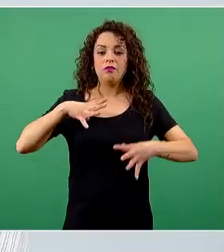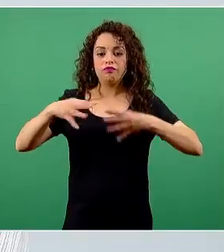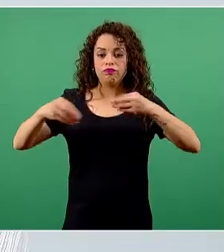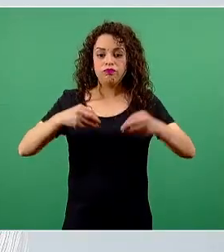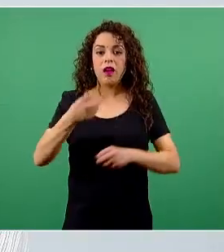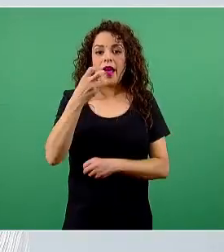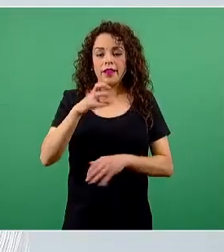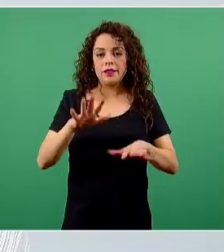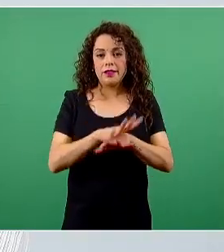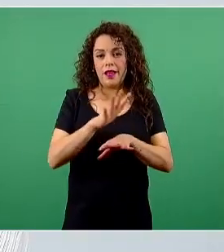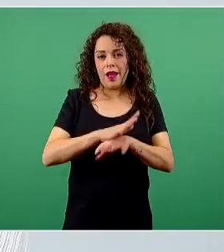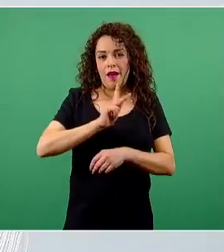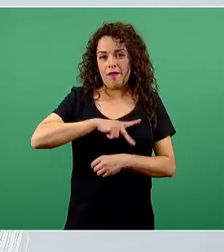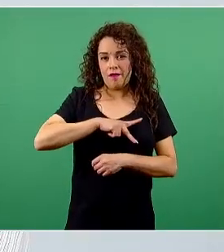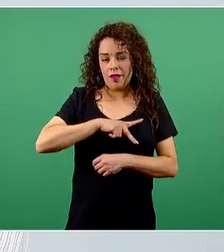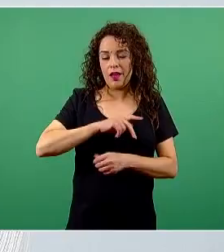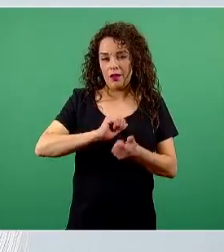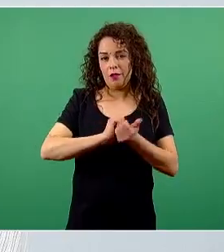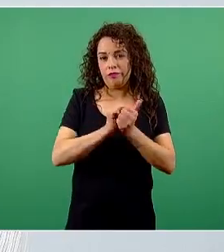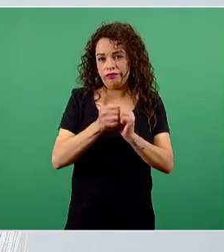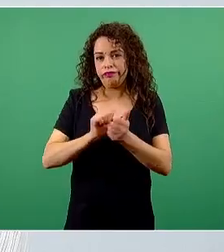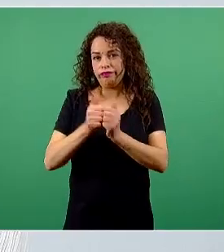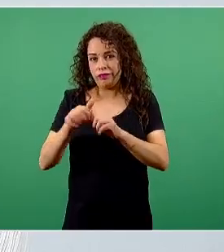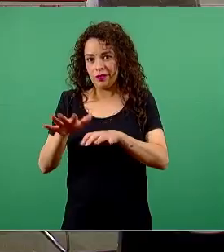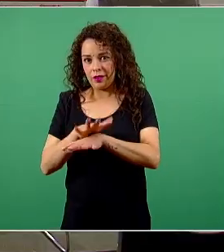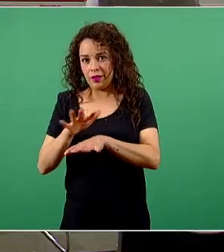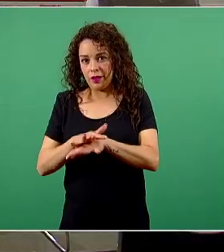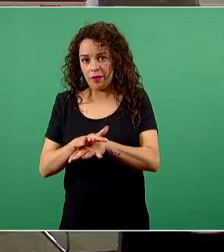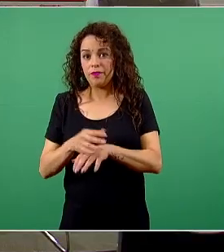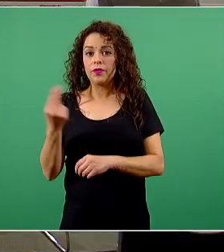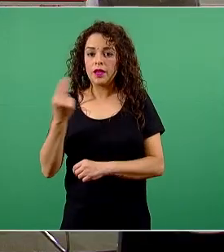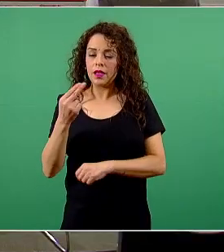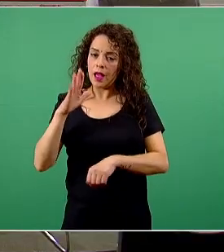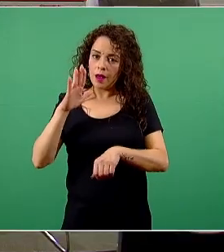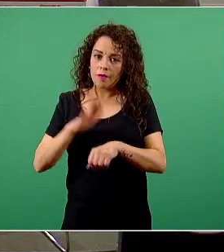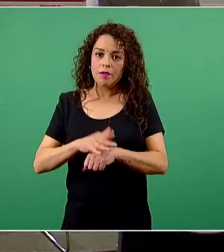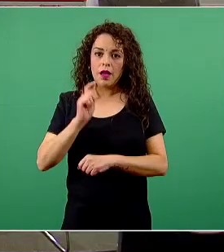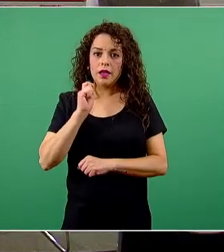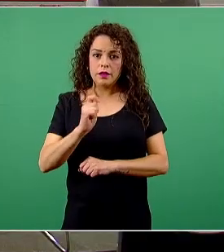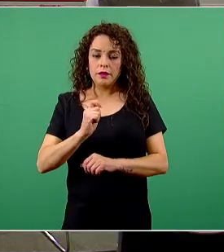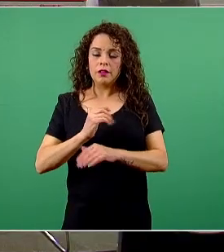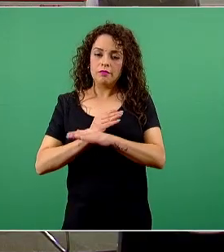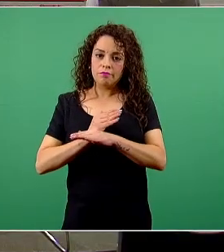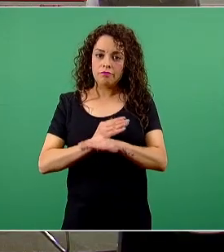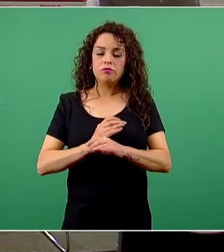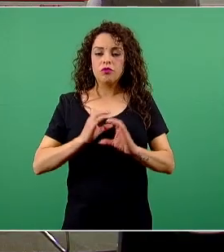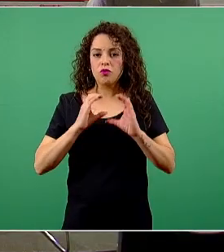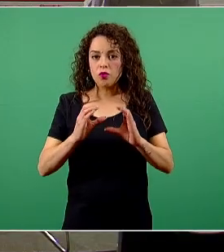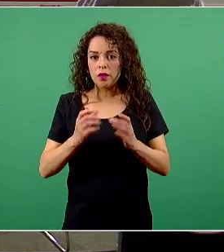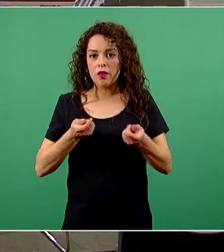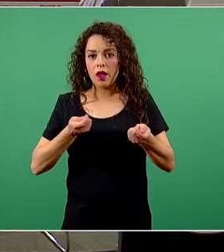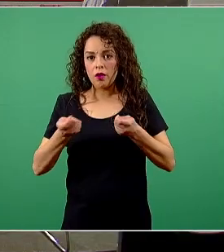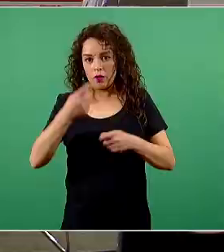y intensifiquen y aseguren las acciones para la mitigación y el control de la enfermedad.